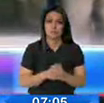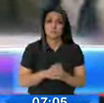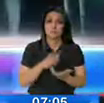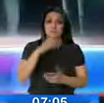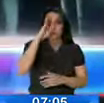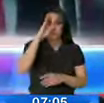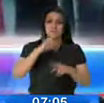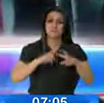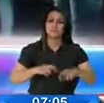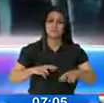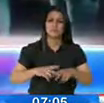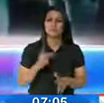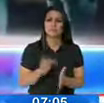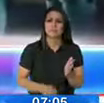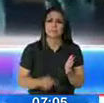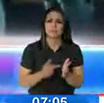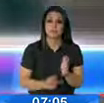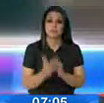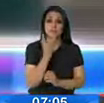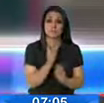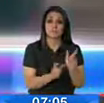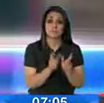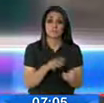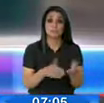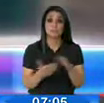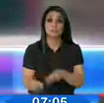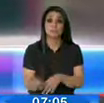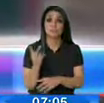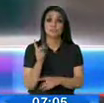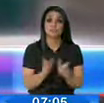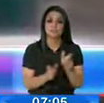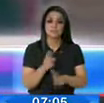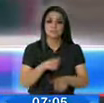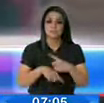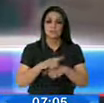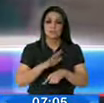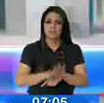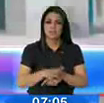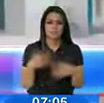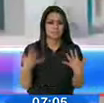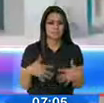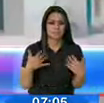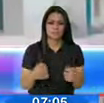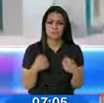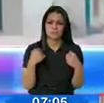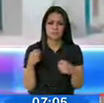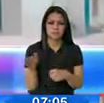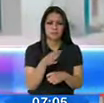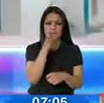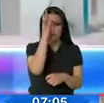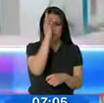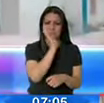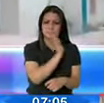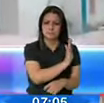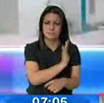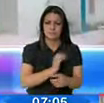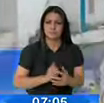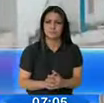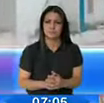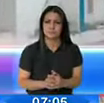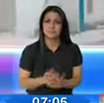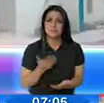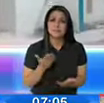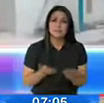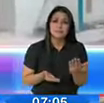originó el brutal ataque que dejó 3 fallecidos y 2 personas heridas en estado crítico. Los primeros datos que se tienen es